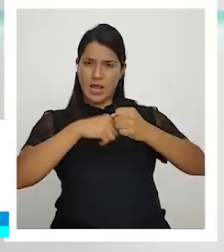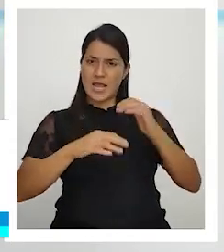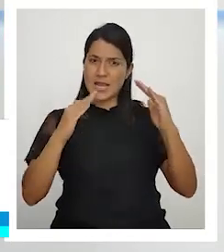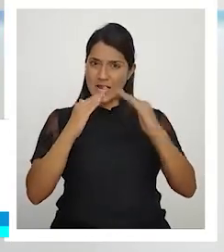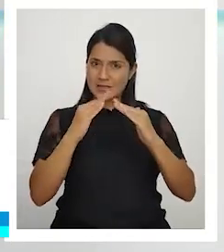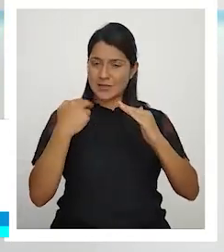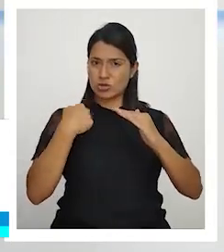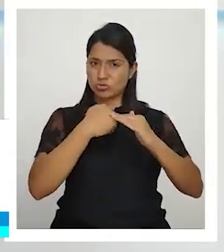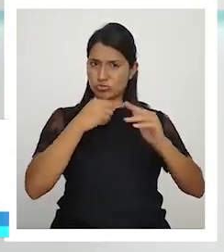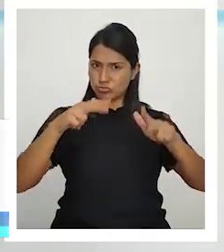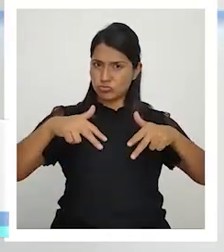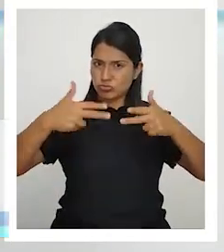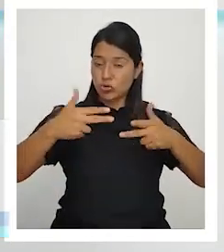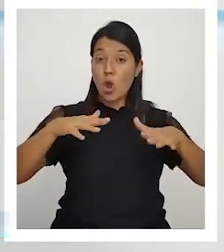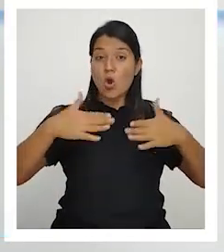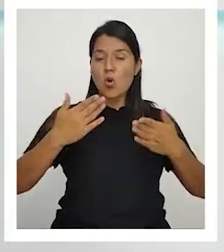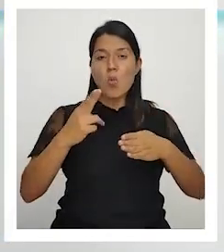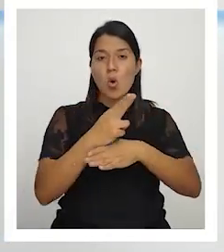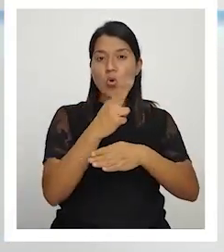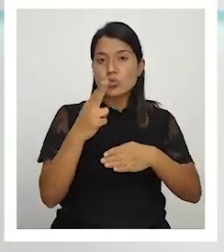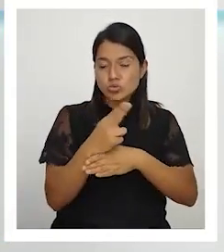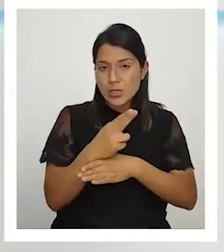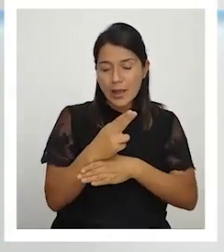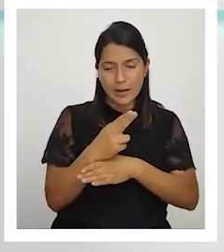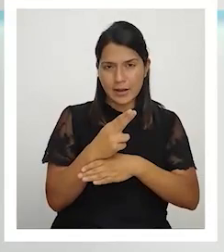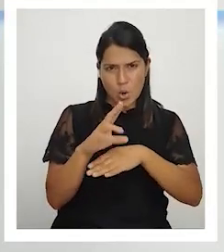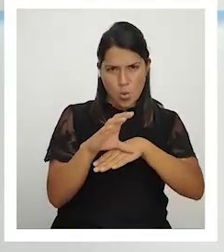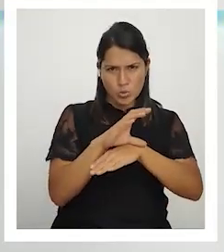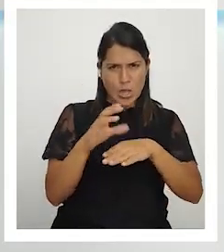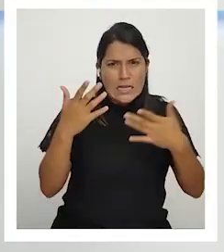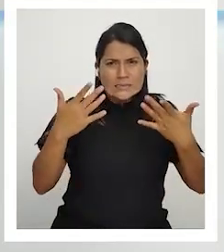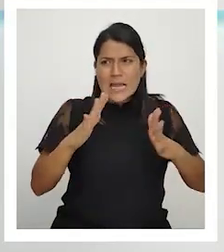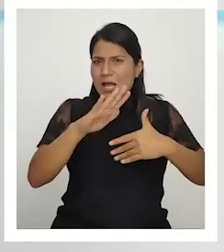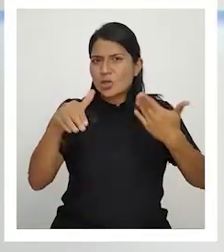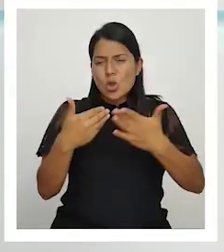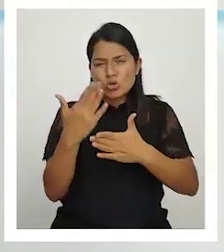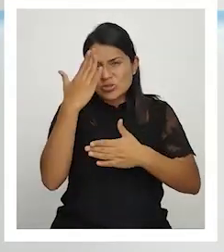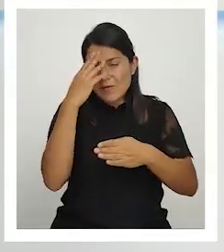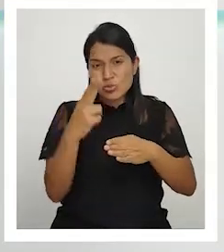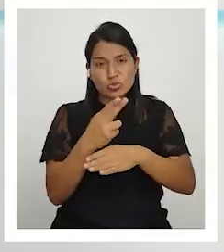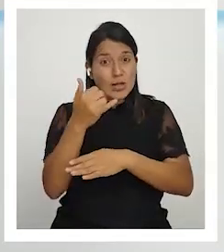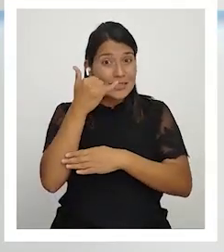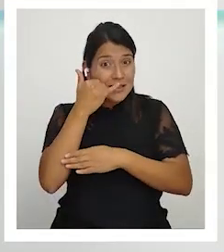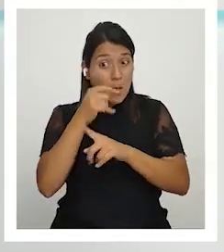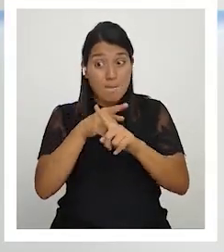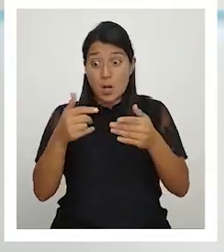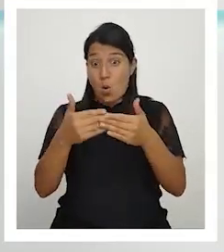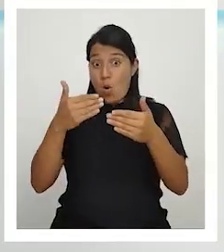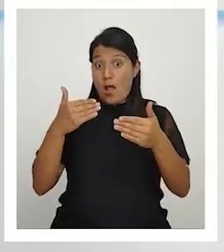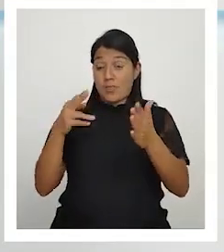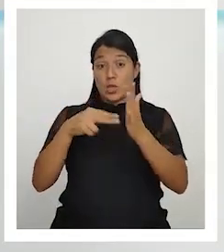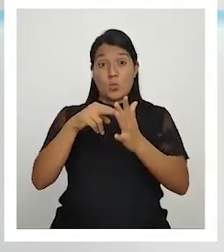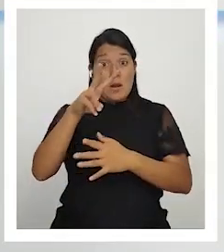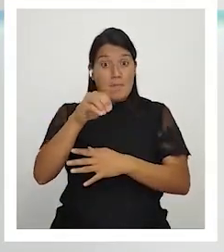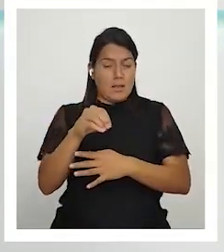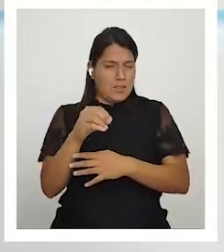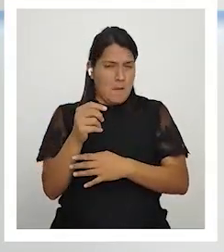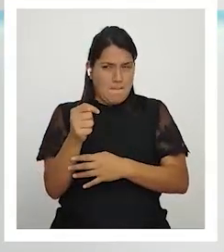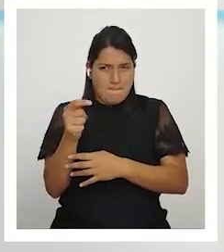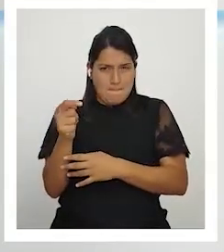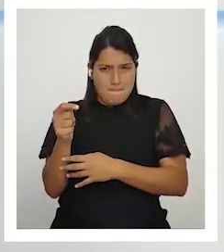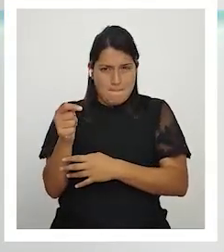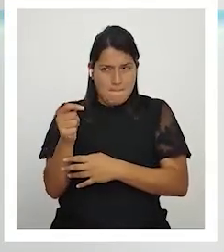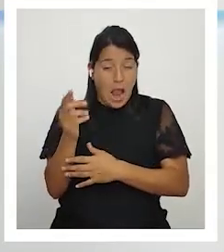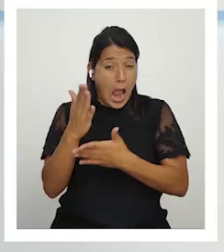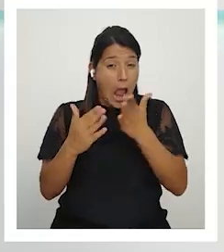virtual, de cómo utilizar los dispositivos. Hoy todo el mundo sabe cómo utilizar un dispositivo, pero antes del 20 no, ¿verdad? Especialmente las